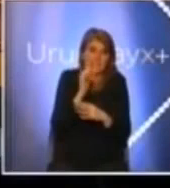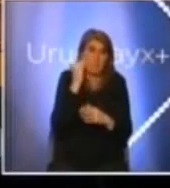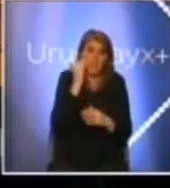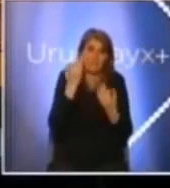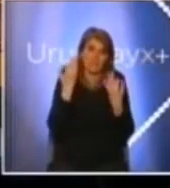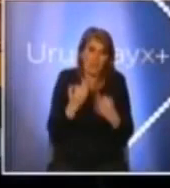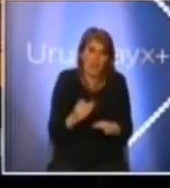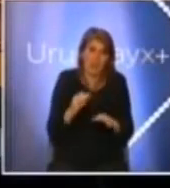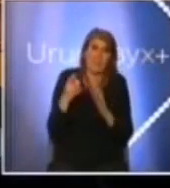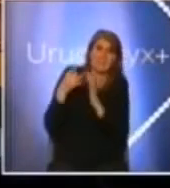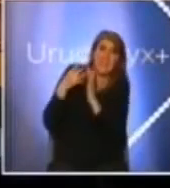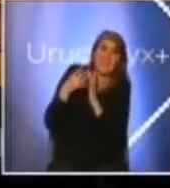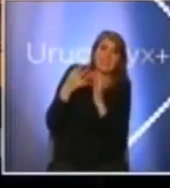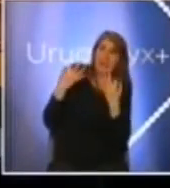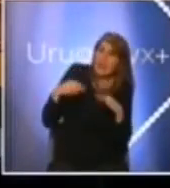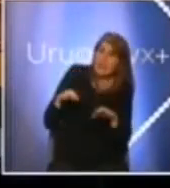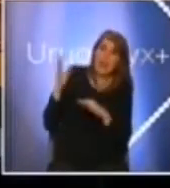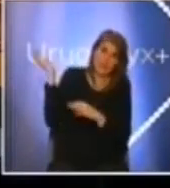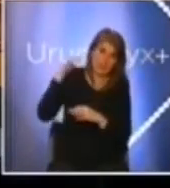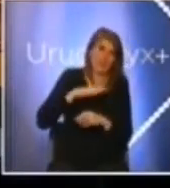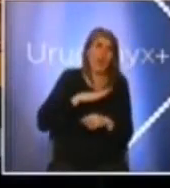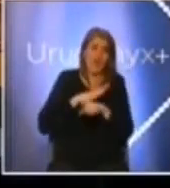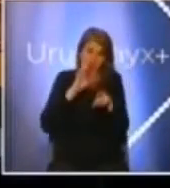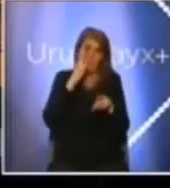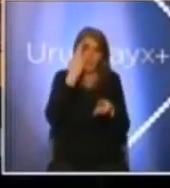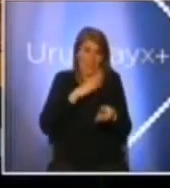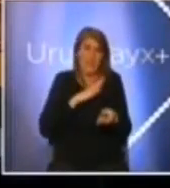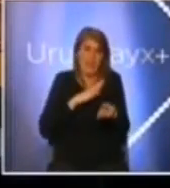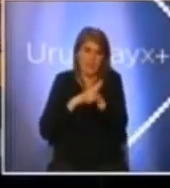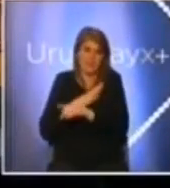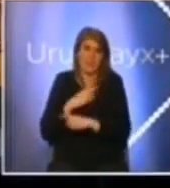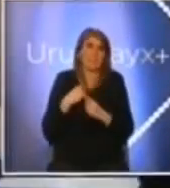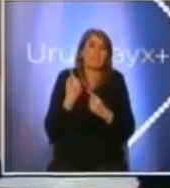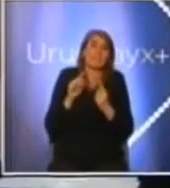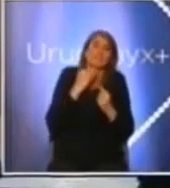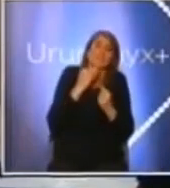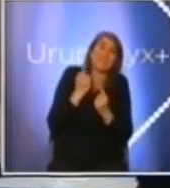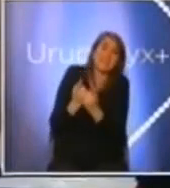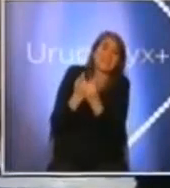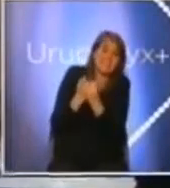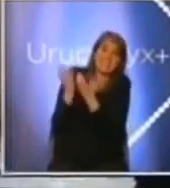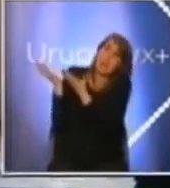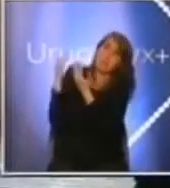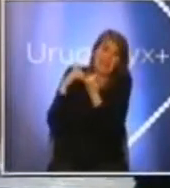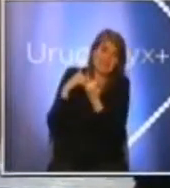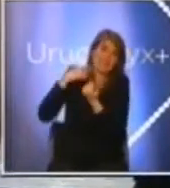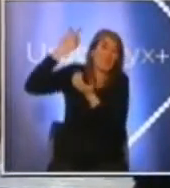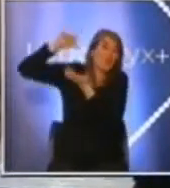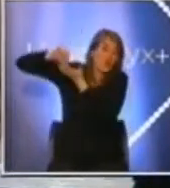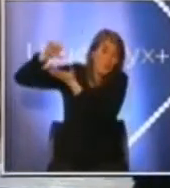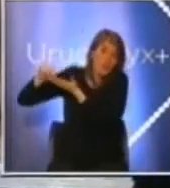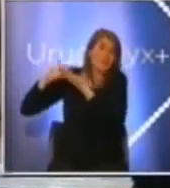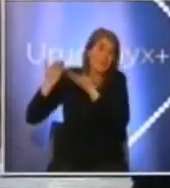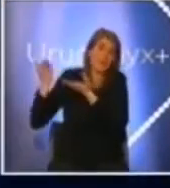profesionalmente calificados. Aquí los hay, por cierto que los hay, pero necesitamos más que los que hay o los que se